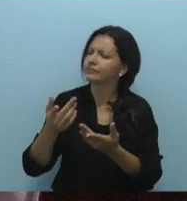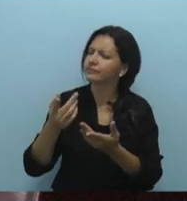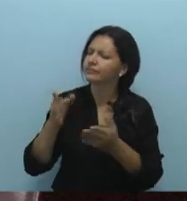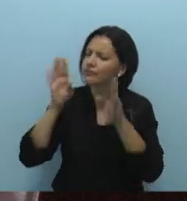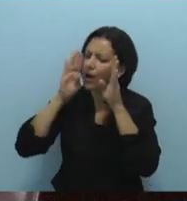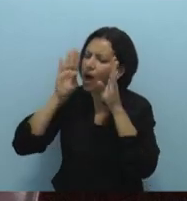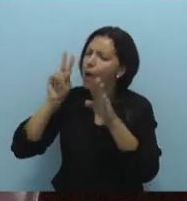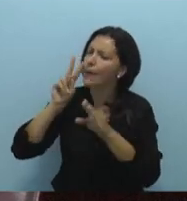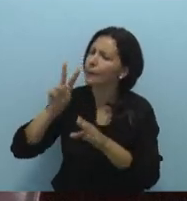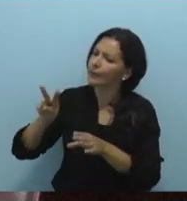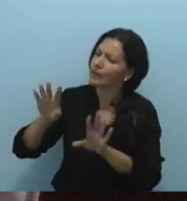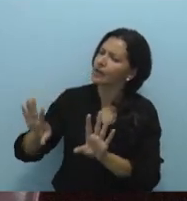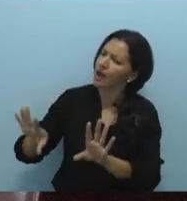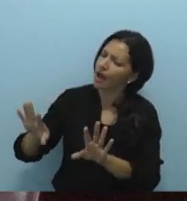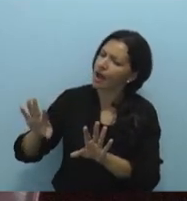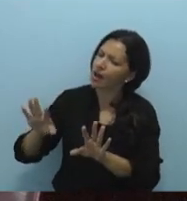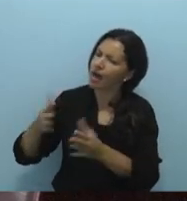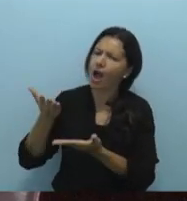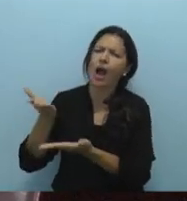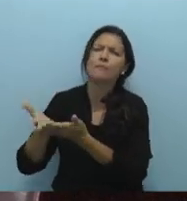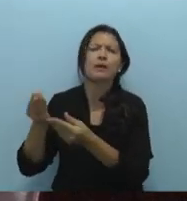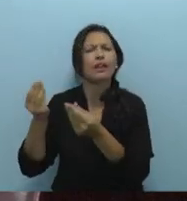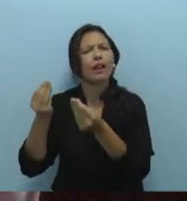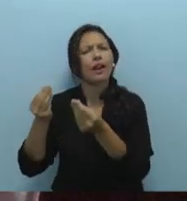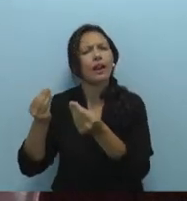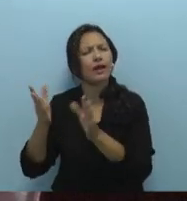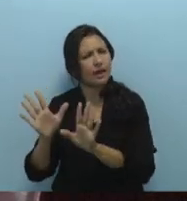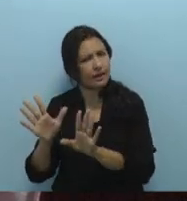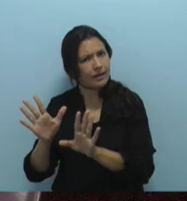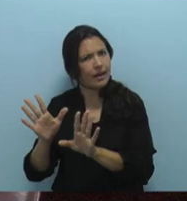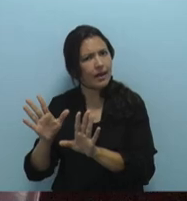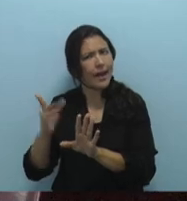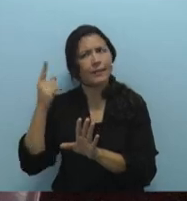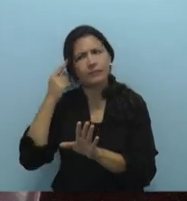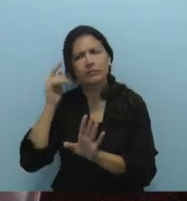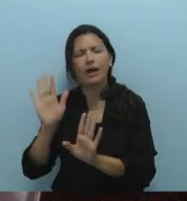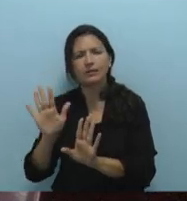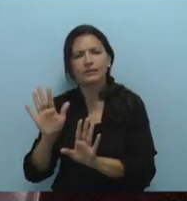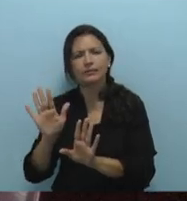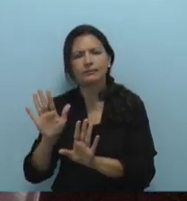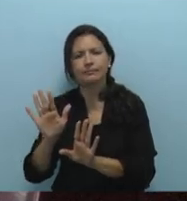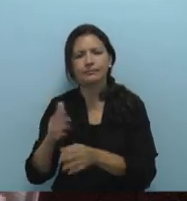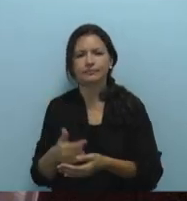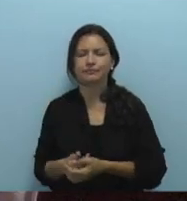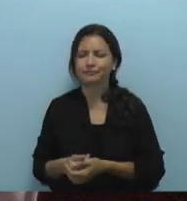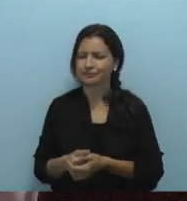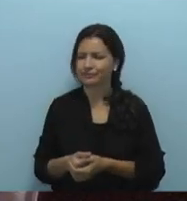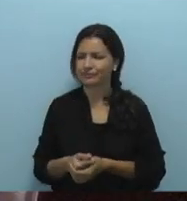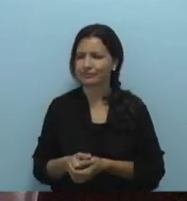oído en esas voces que están expresando un determinado malestar. Todos los que estamos